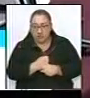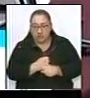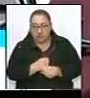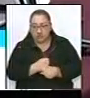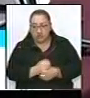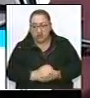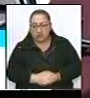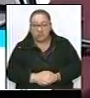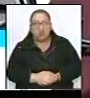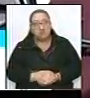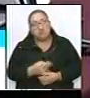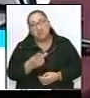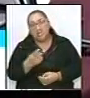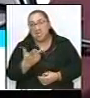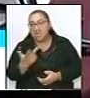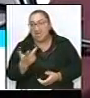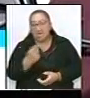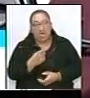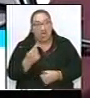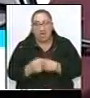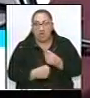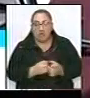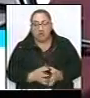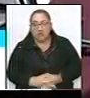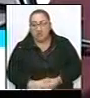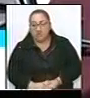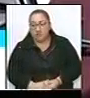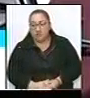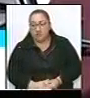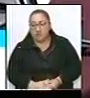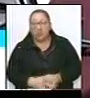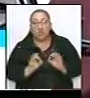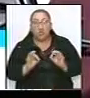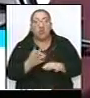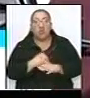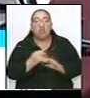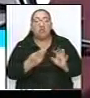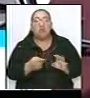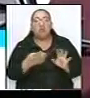sea, 23 por año, en pleno fujimorismo, el año